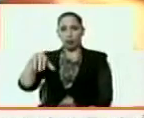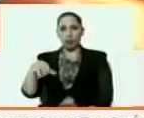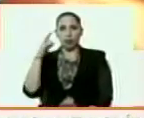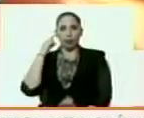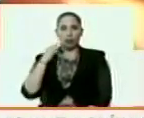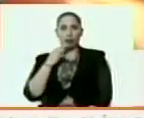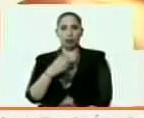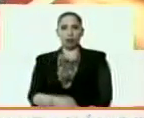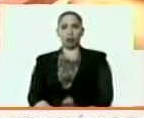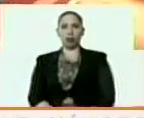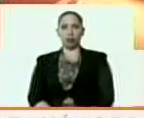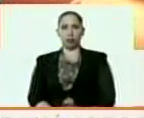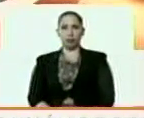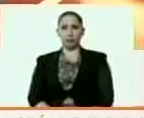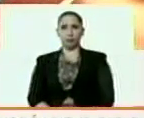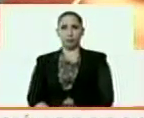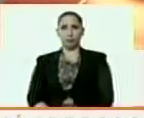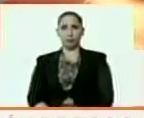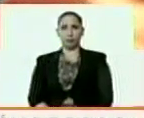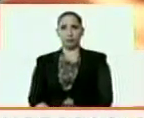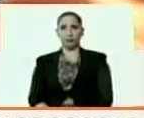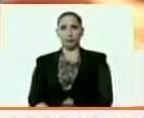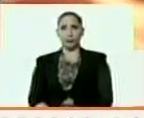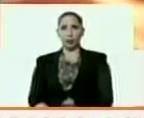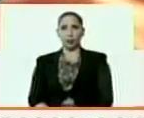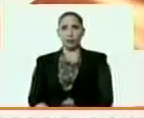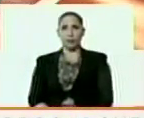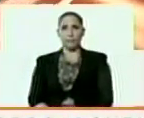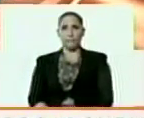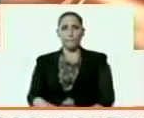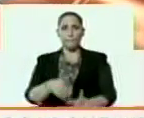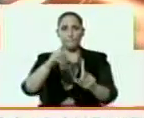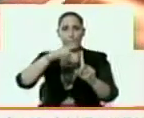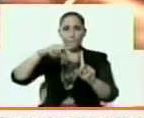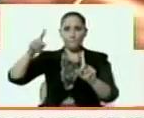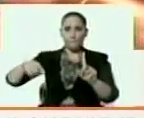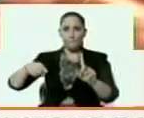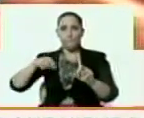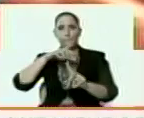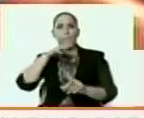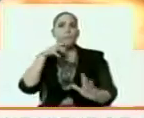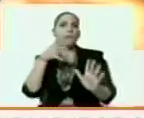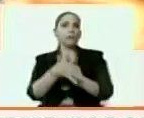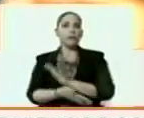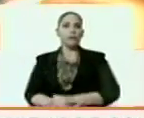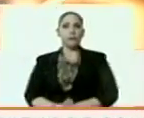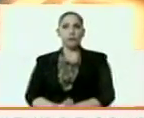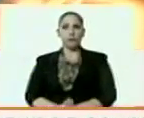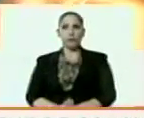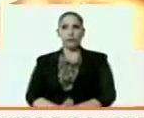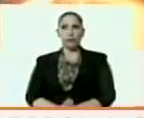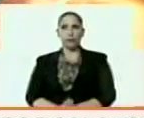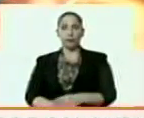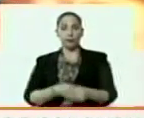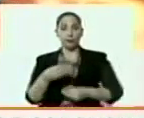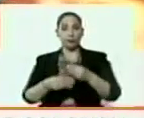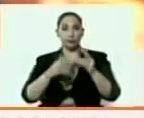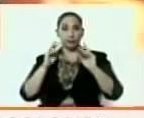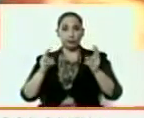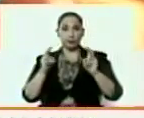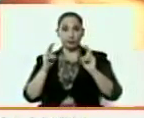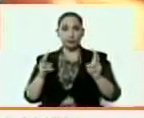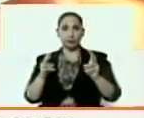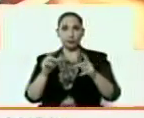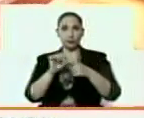situación de crisis de energía eléctrica. Yo quería que tú nos hablaras referente a lo que se ha hecho en esa materia, porque hace semana